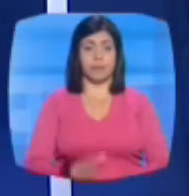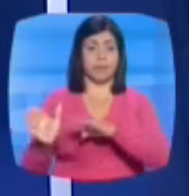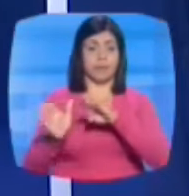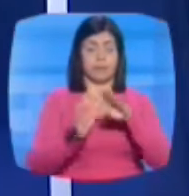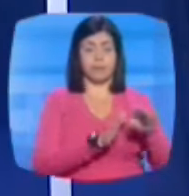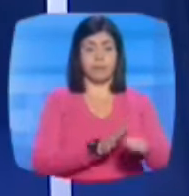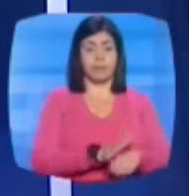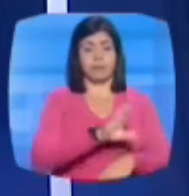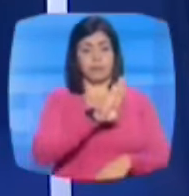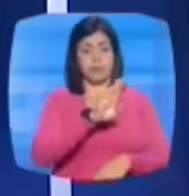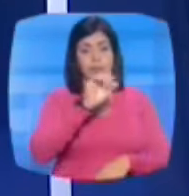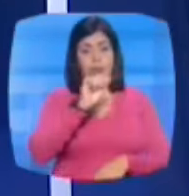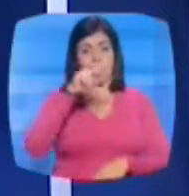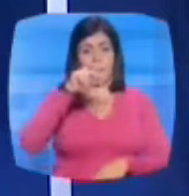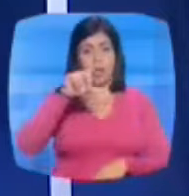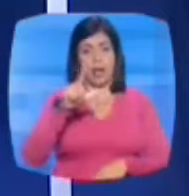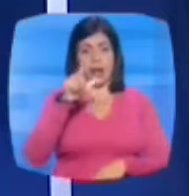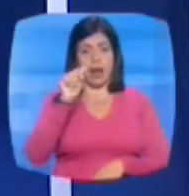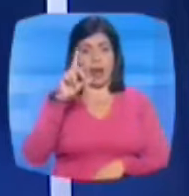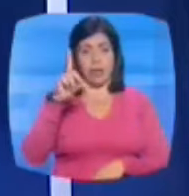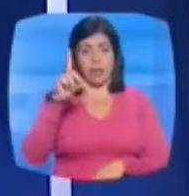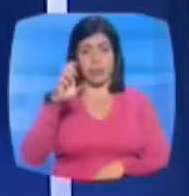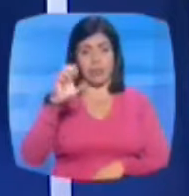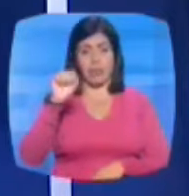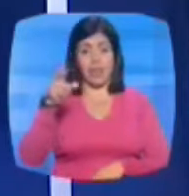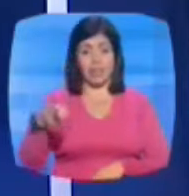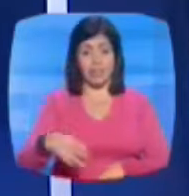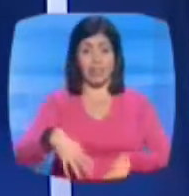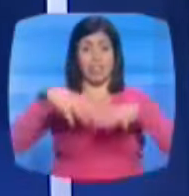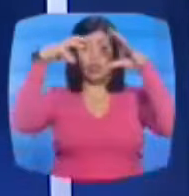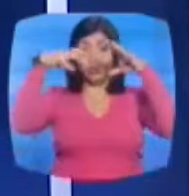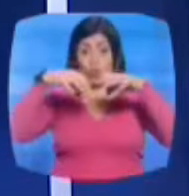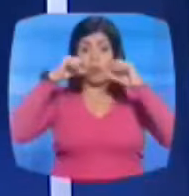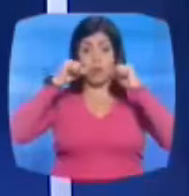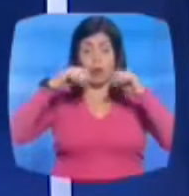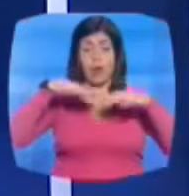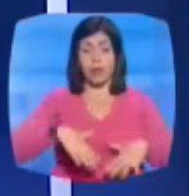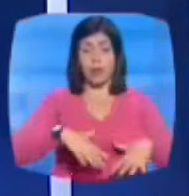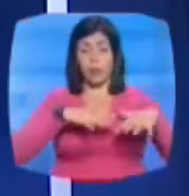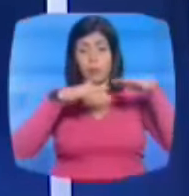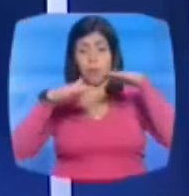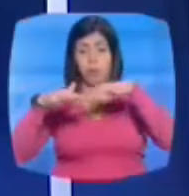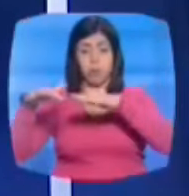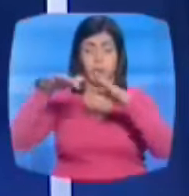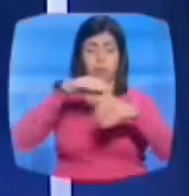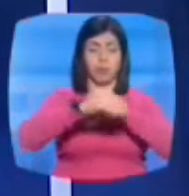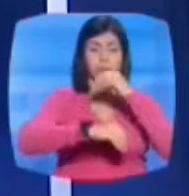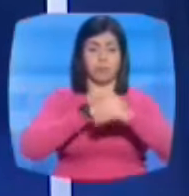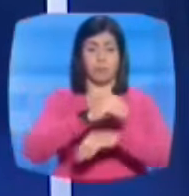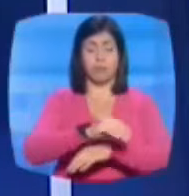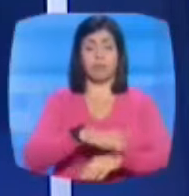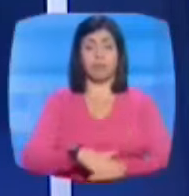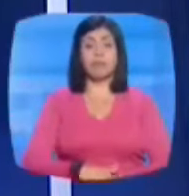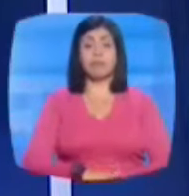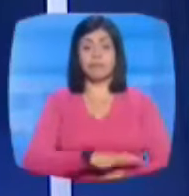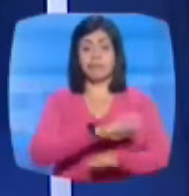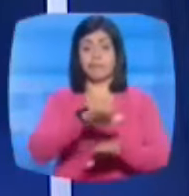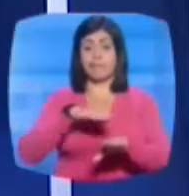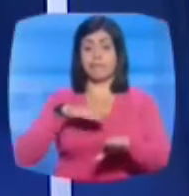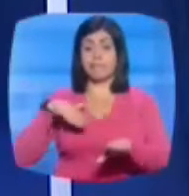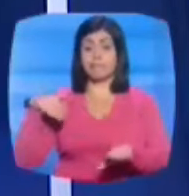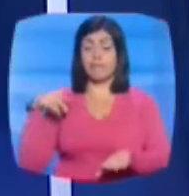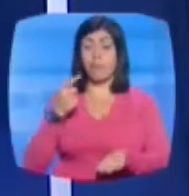Pasamos a Bangladesh, donde las fuertes lluvias y graves inundaciones causaron estragos, generando largas colas de tráfico